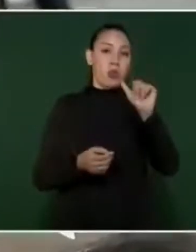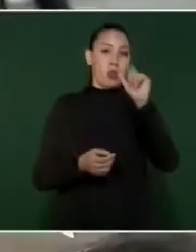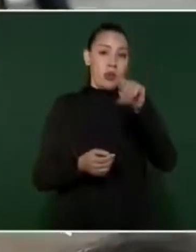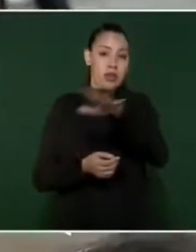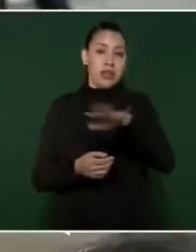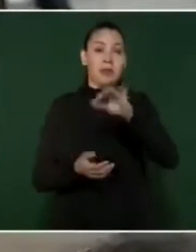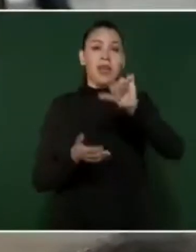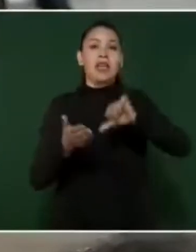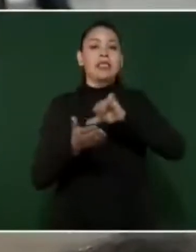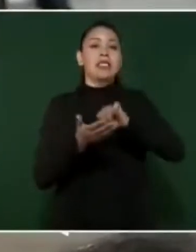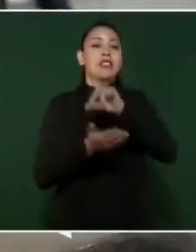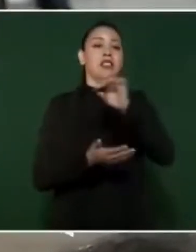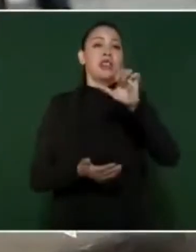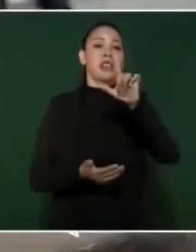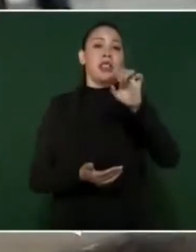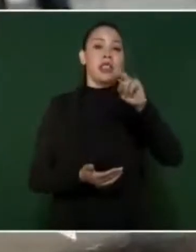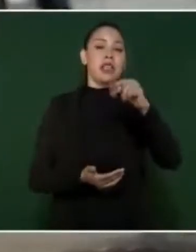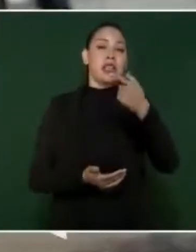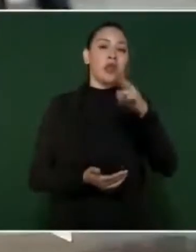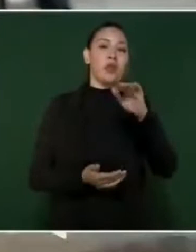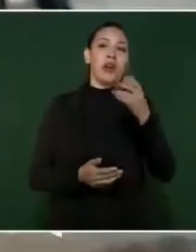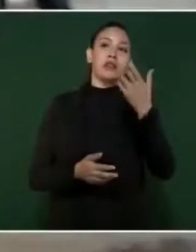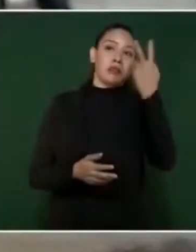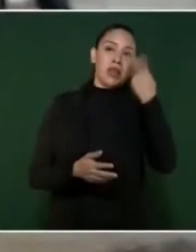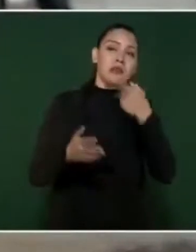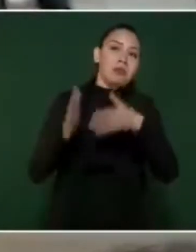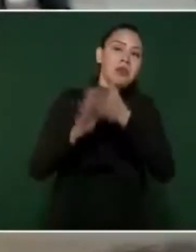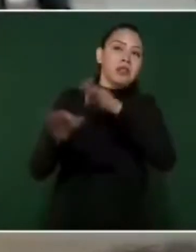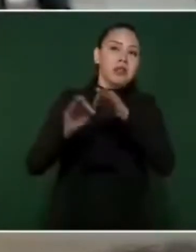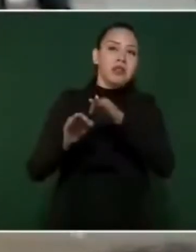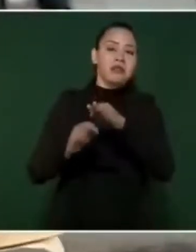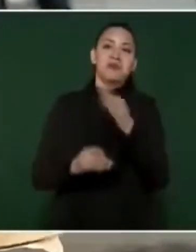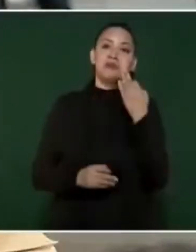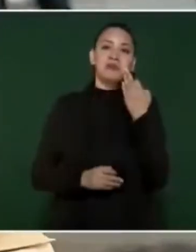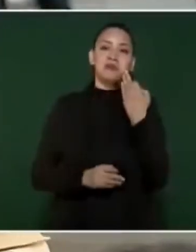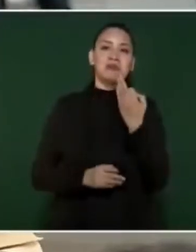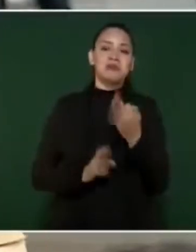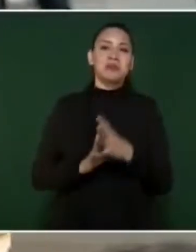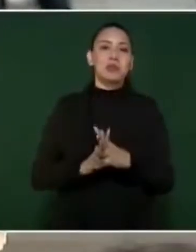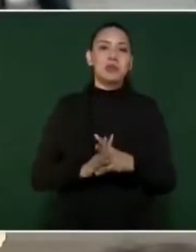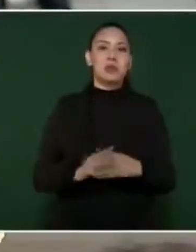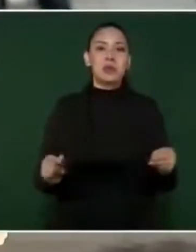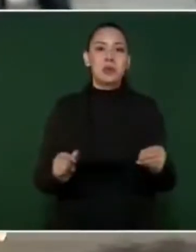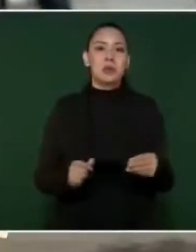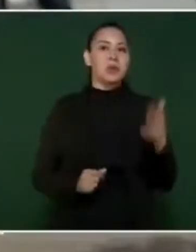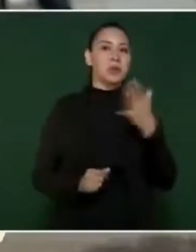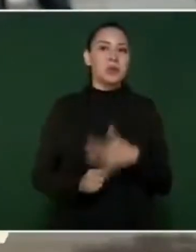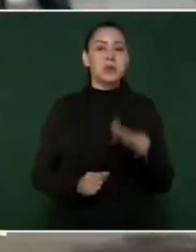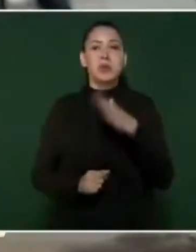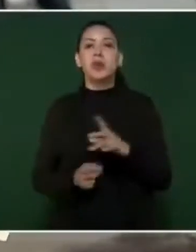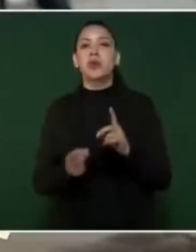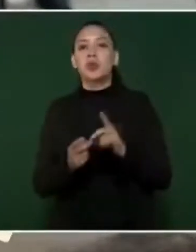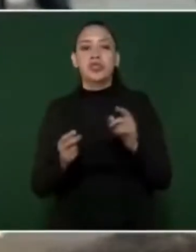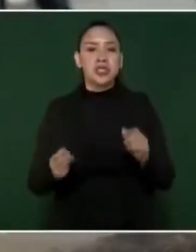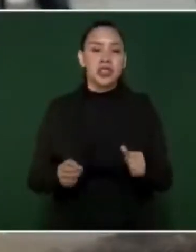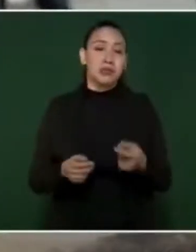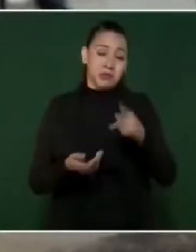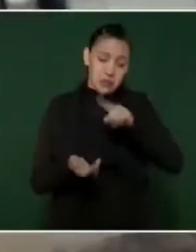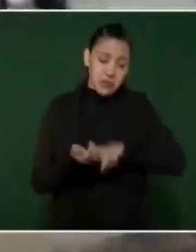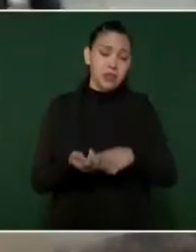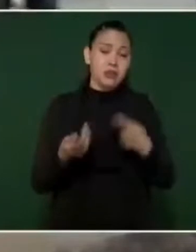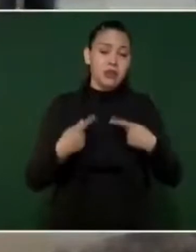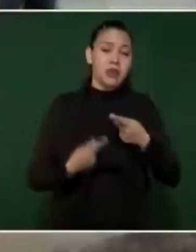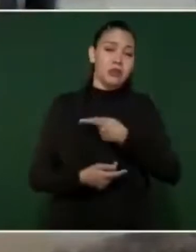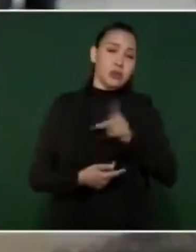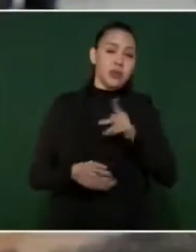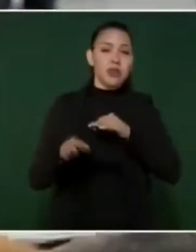no han estado, desaparecieron de la faz de la tierra. Son pobres porque eran la mayoría trabajadores albañiles. La semana pasada en Nuevo